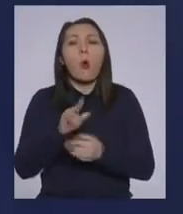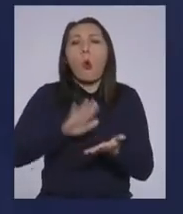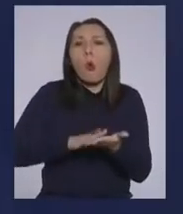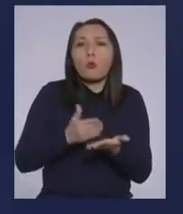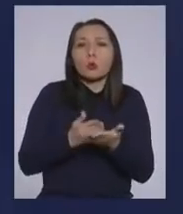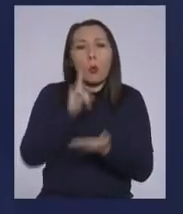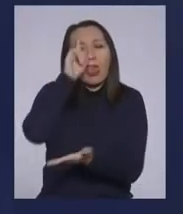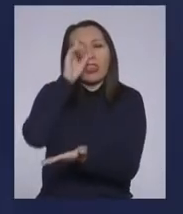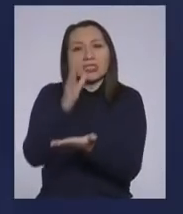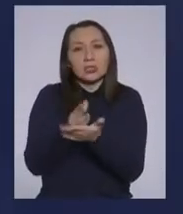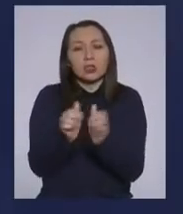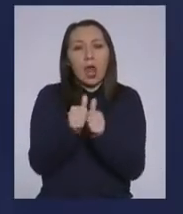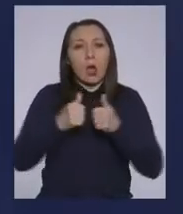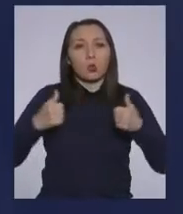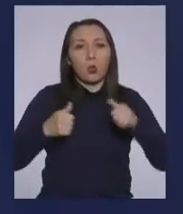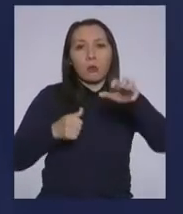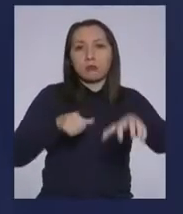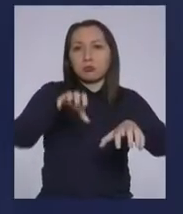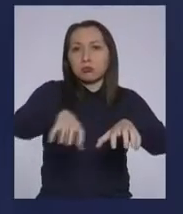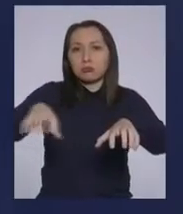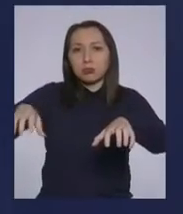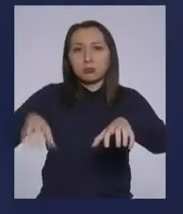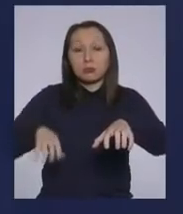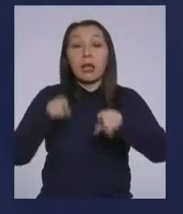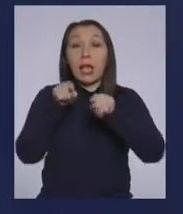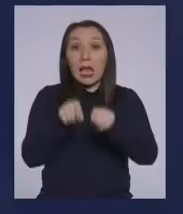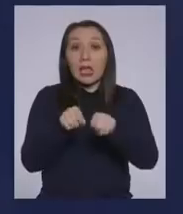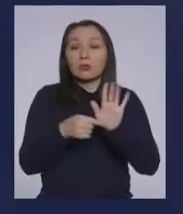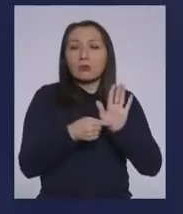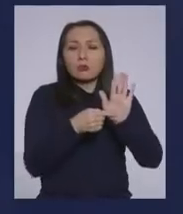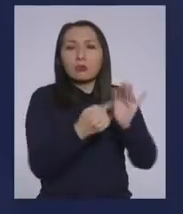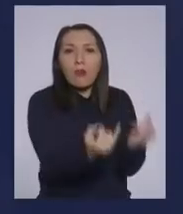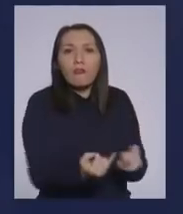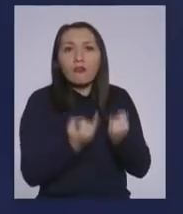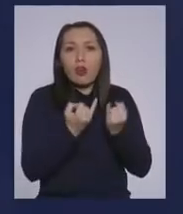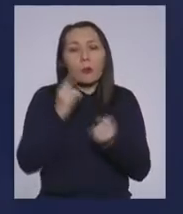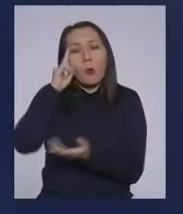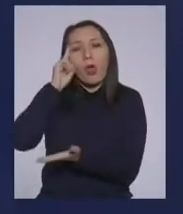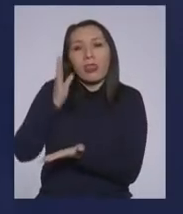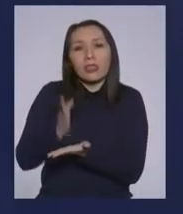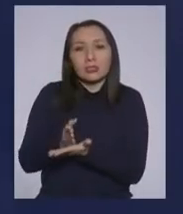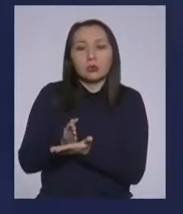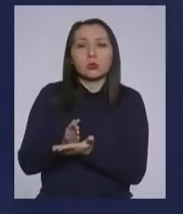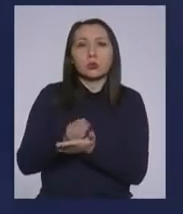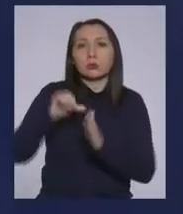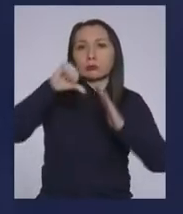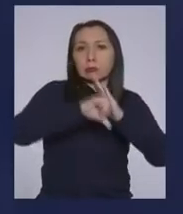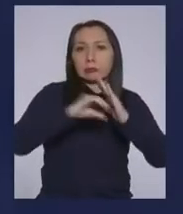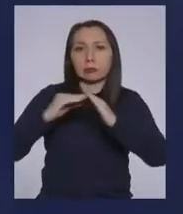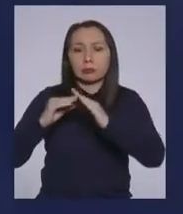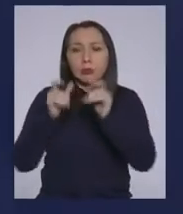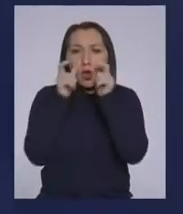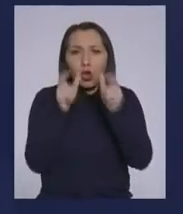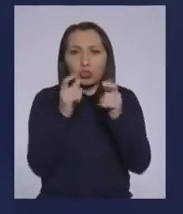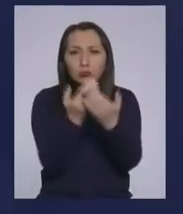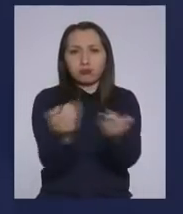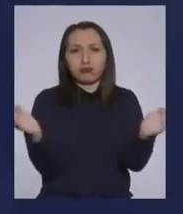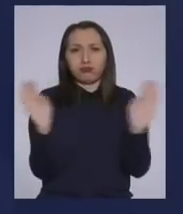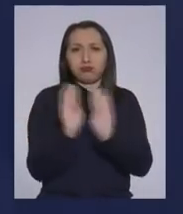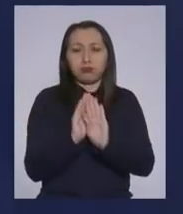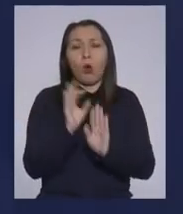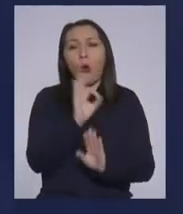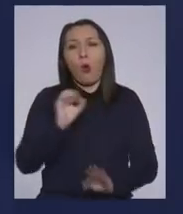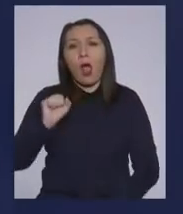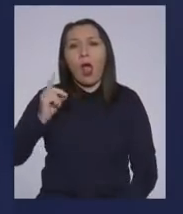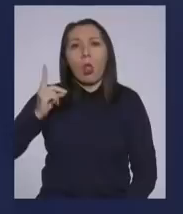por parte de las autoridades. En ese sentido, estos visores han servido de insumo para la toma de decisiones respecto a cuarentenas, cordones sanitarios o